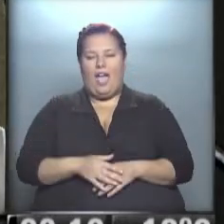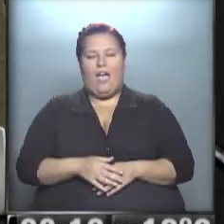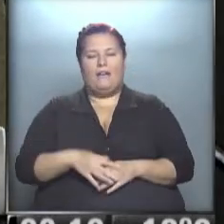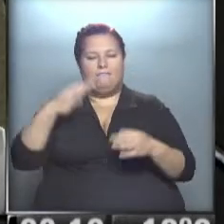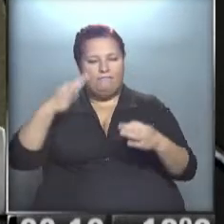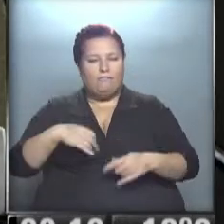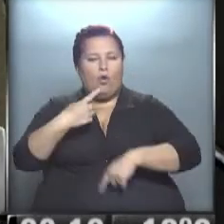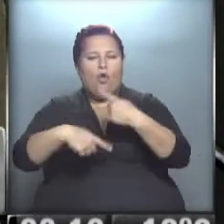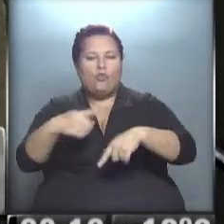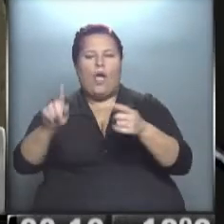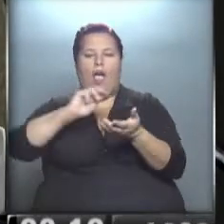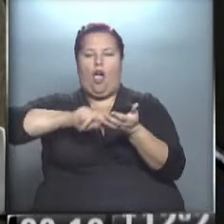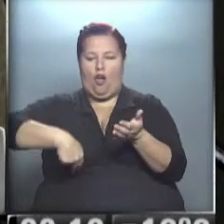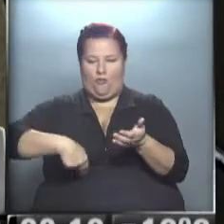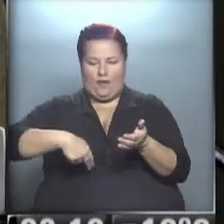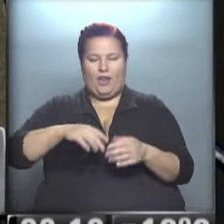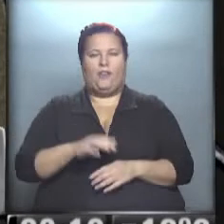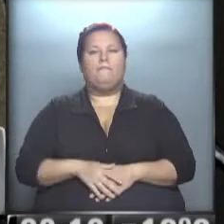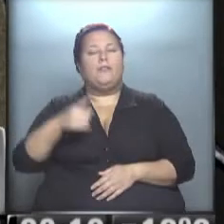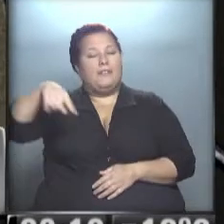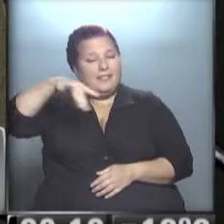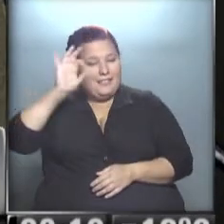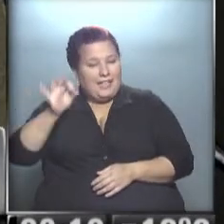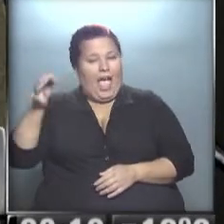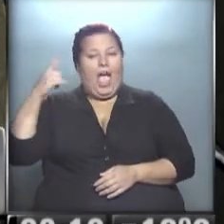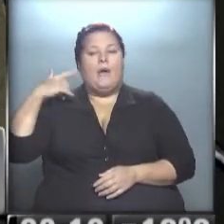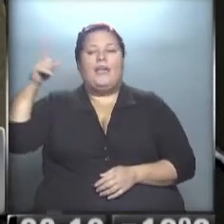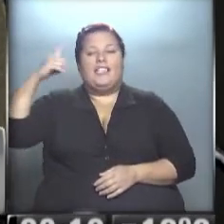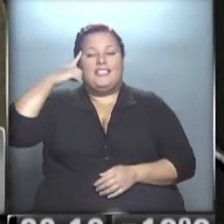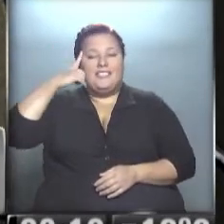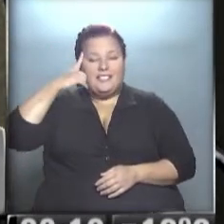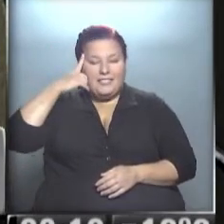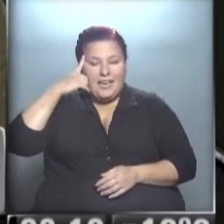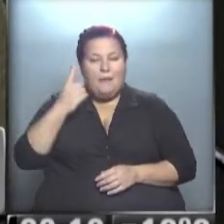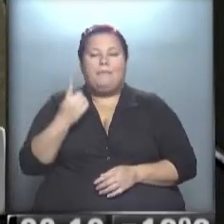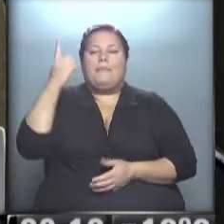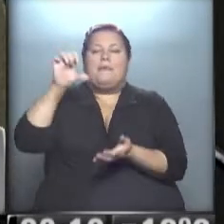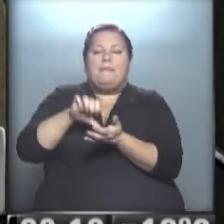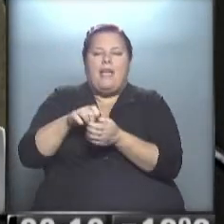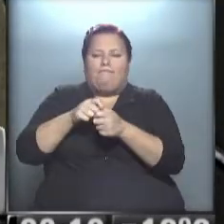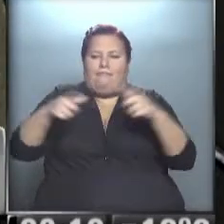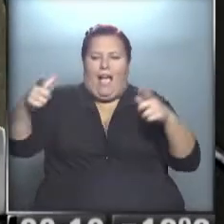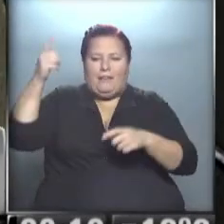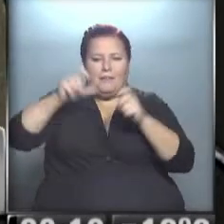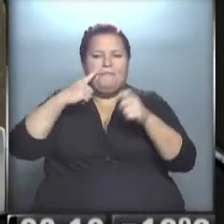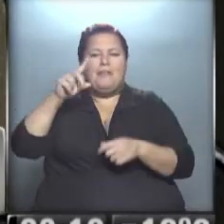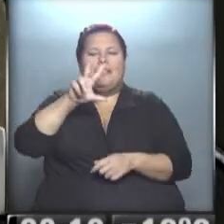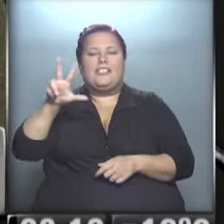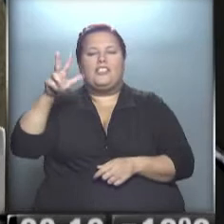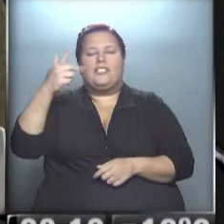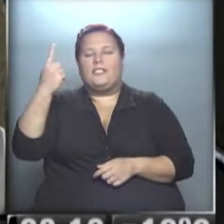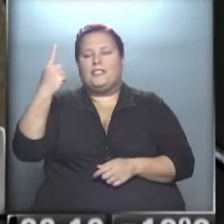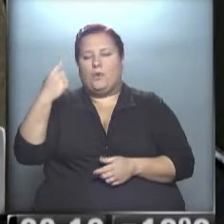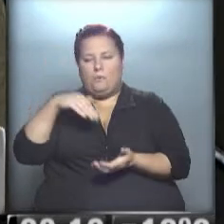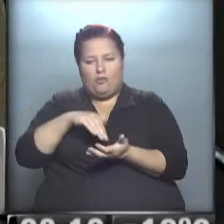del seguimiento de los convenios como ustedes saben la república popular china es el primer país en población en el mundo con 1.361 millones de